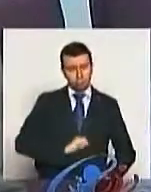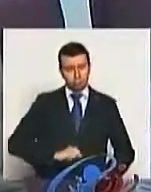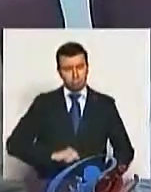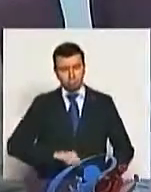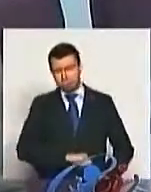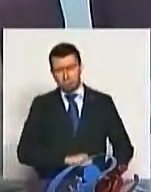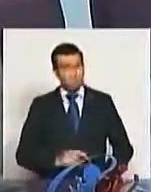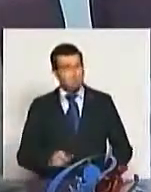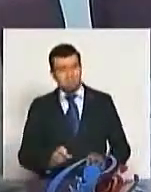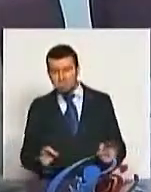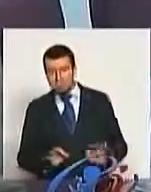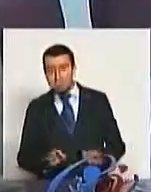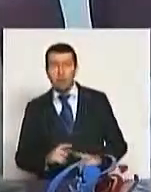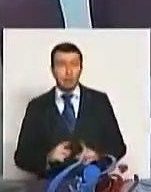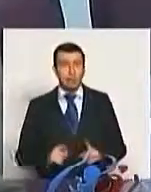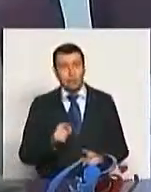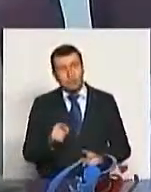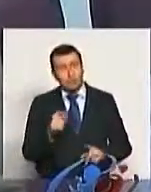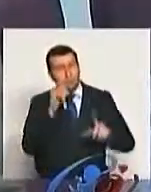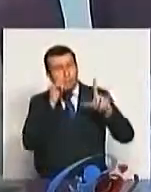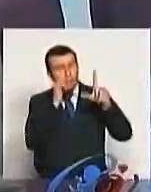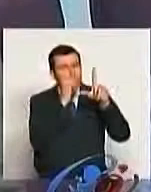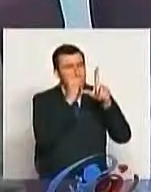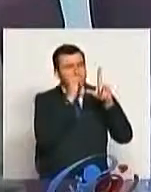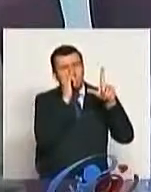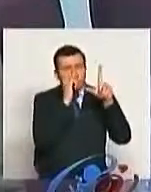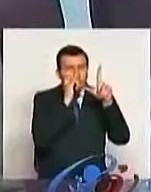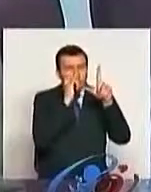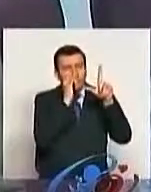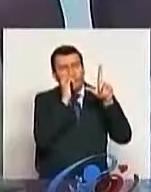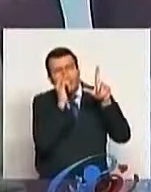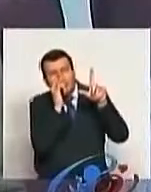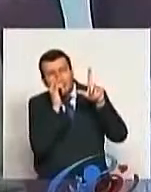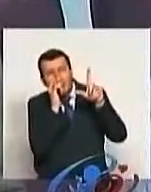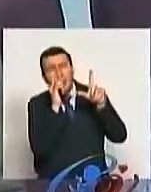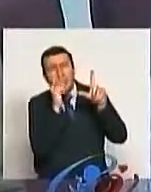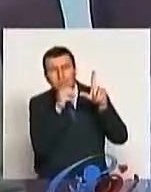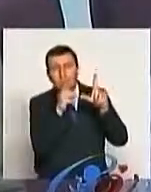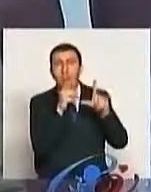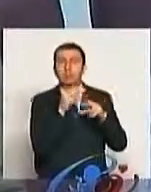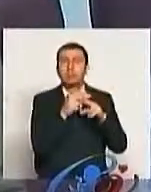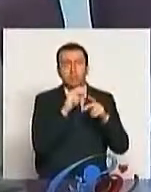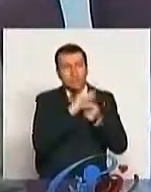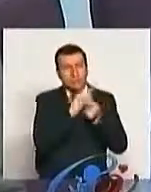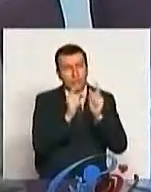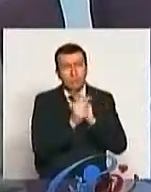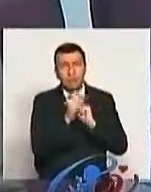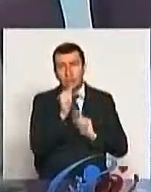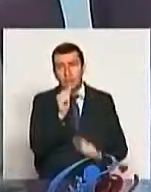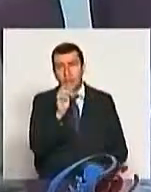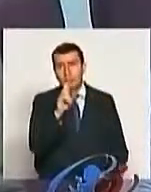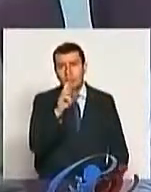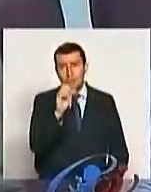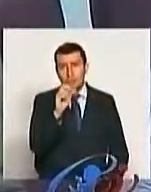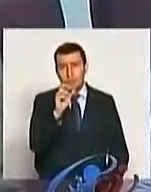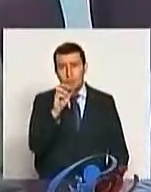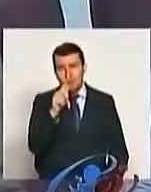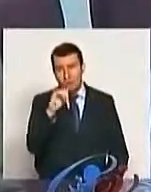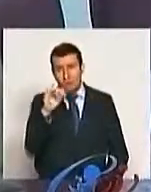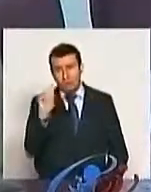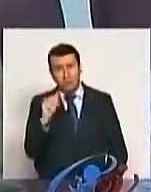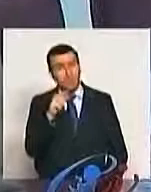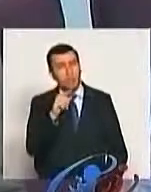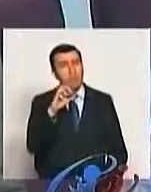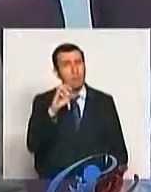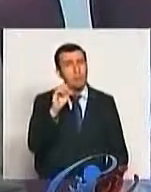pero en la colposcopia se observó cambios por atrofia, ya vamos a explicar qué es eso, un pólipo de la cúpula vaginal y